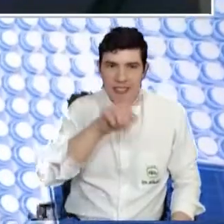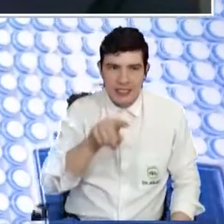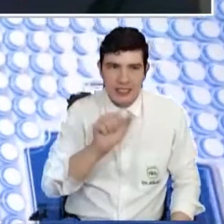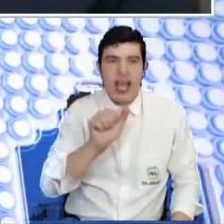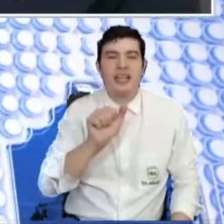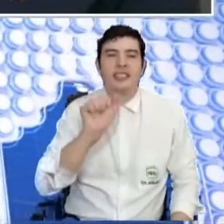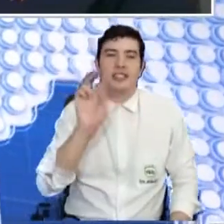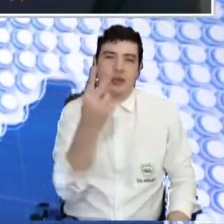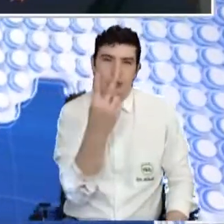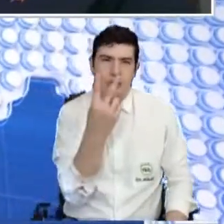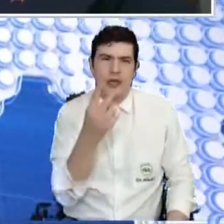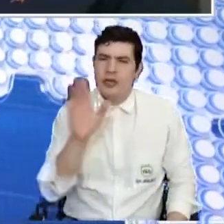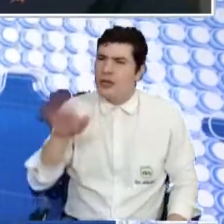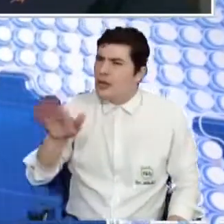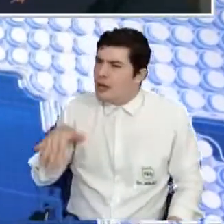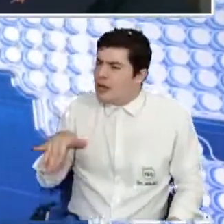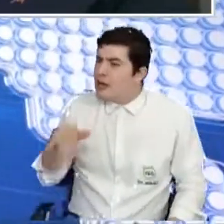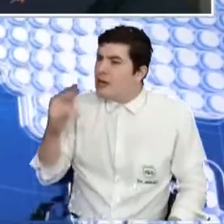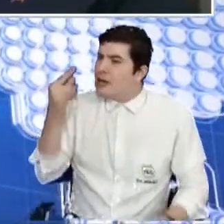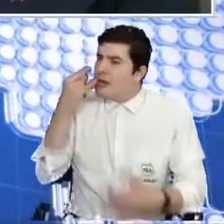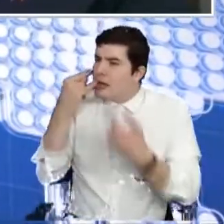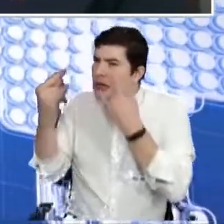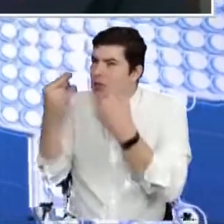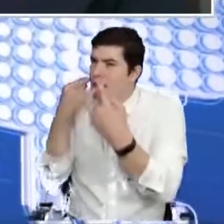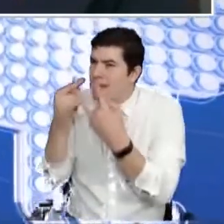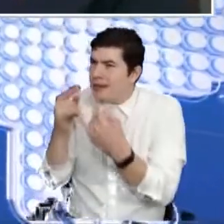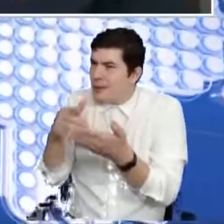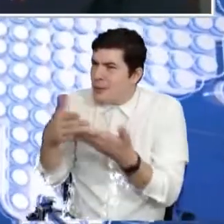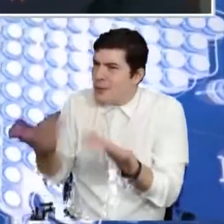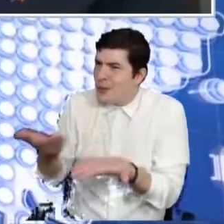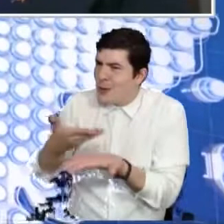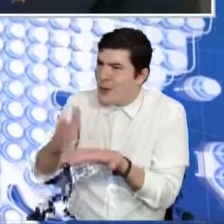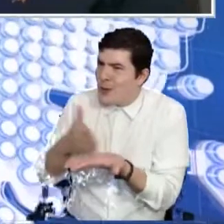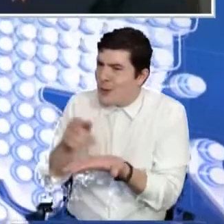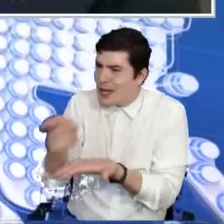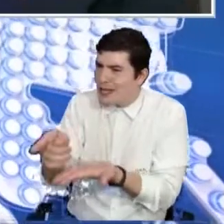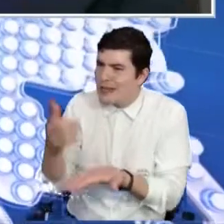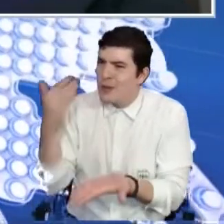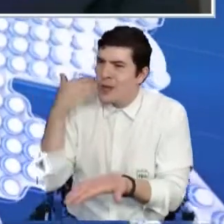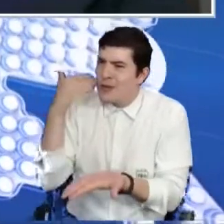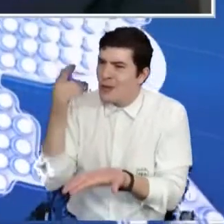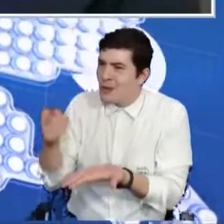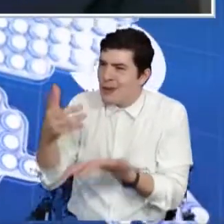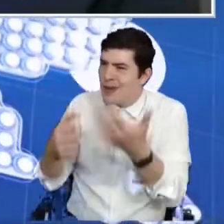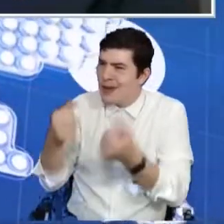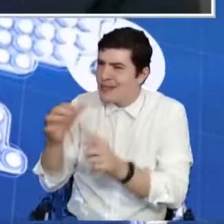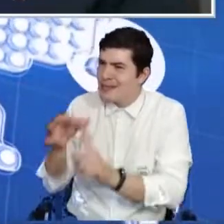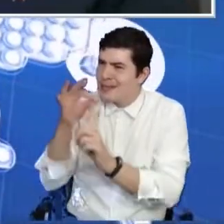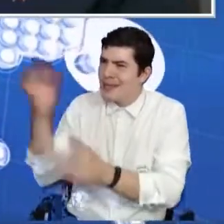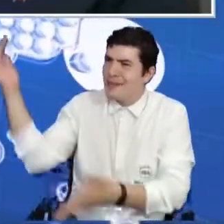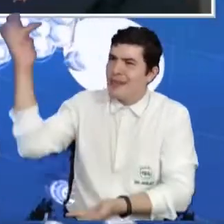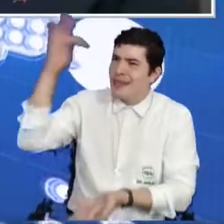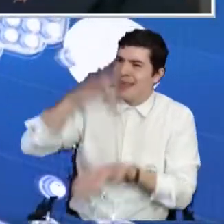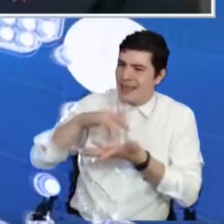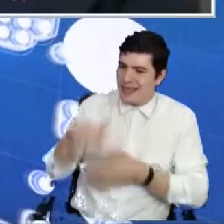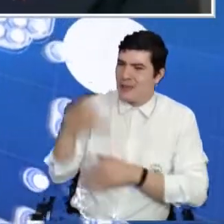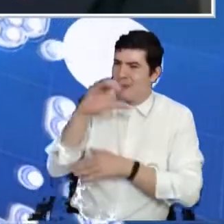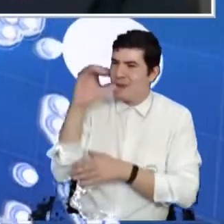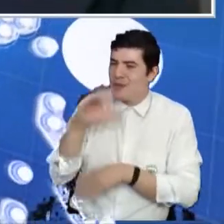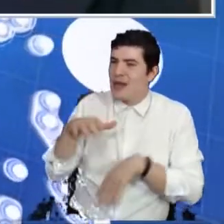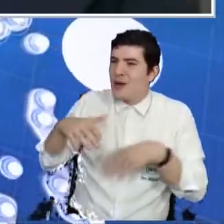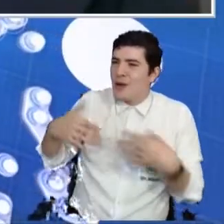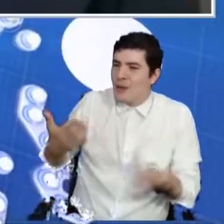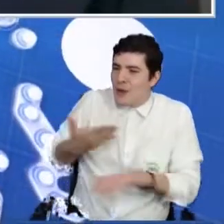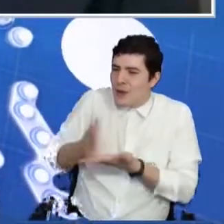para los interesados, ¿de qué manera se puede adquirir este producto? ¿Cuándo va a llegar a Colombia? ¿Cómo se va a dar la adquisición de esta